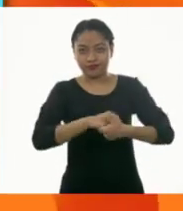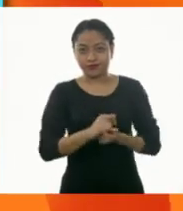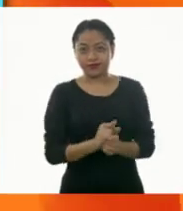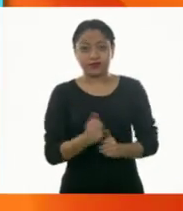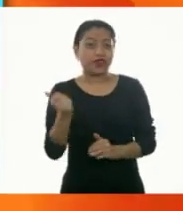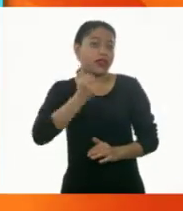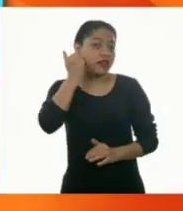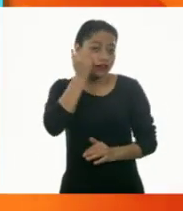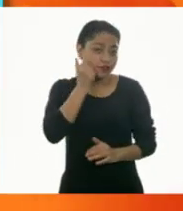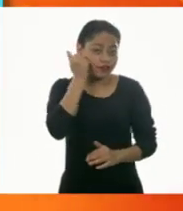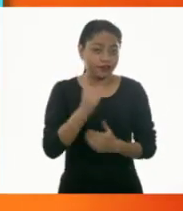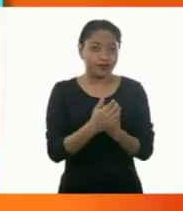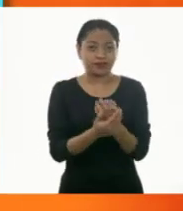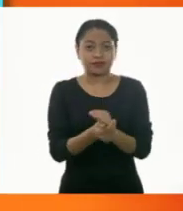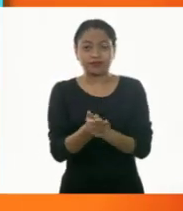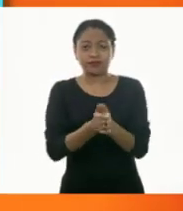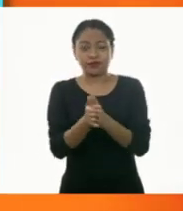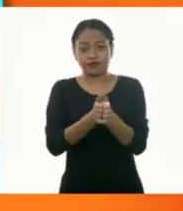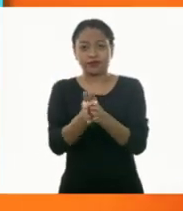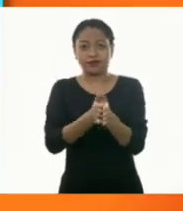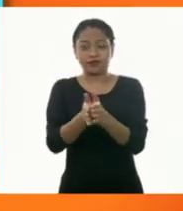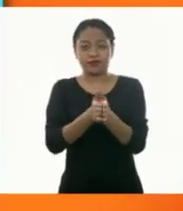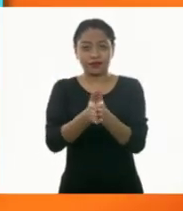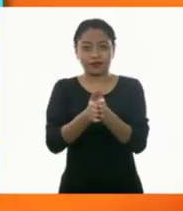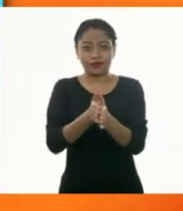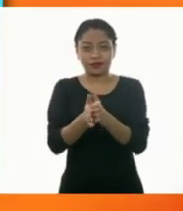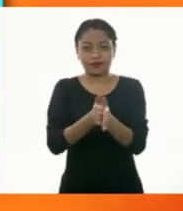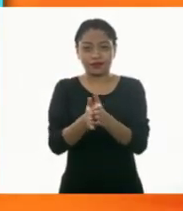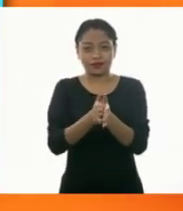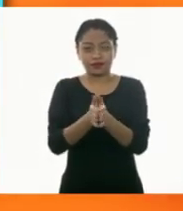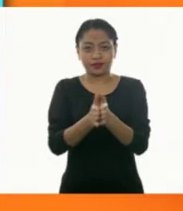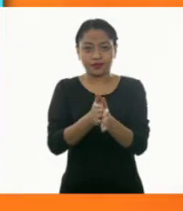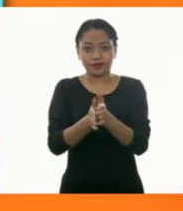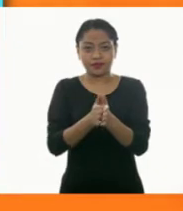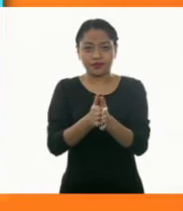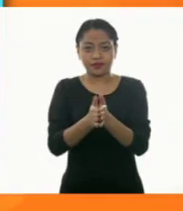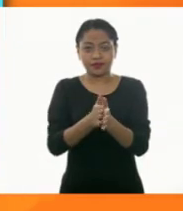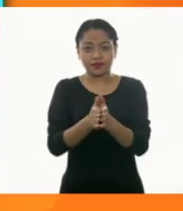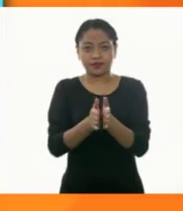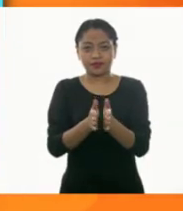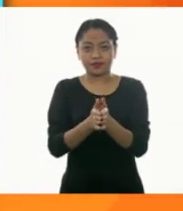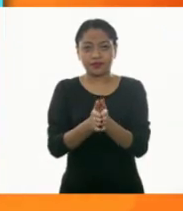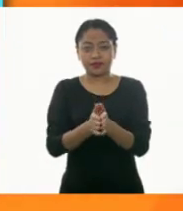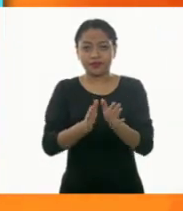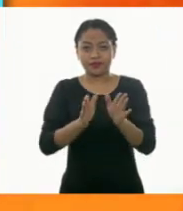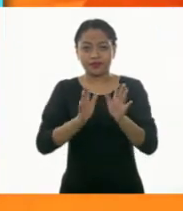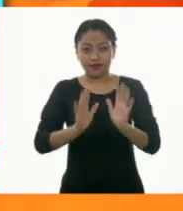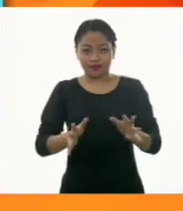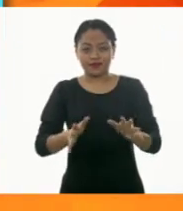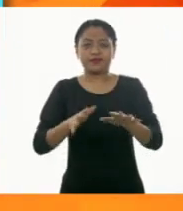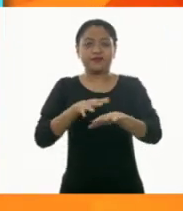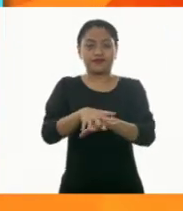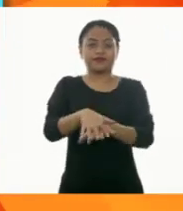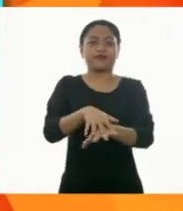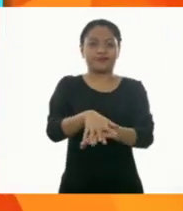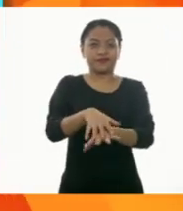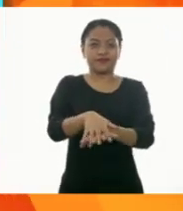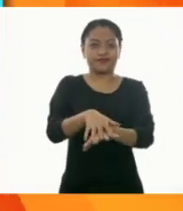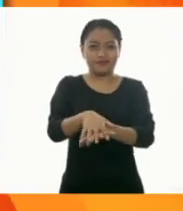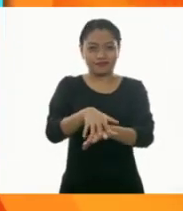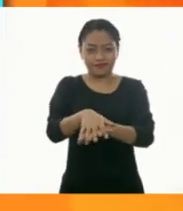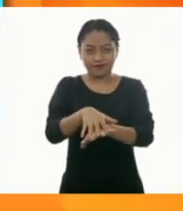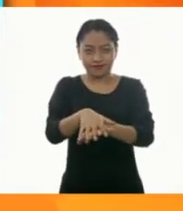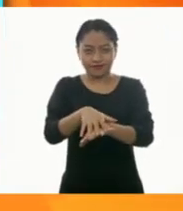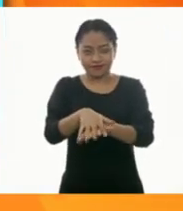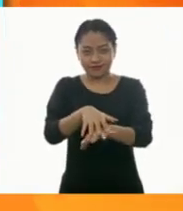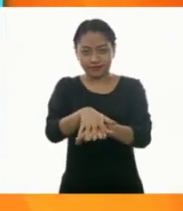Usa suficiente jabón. Frota tus palmas una con la otra. Ahora, frota la palma de una de tus manos contra el dorso de